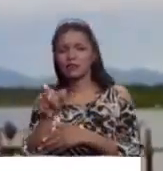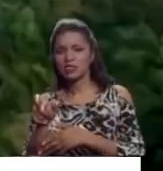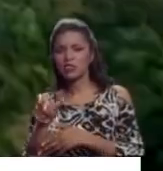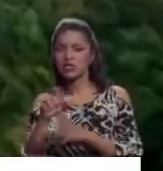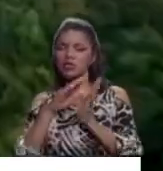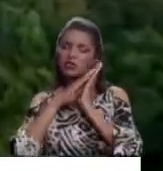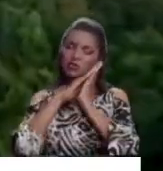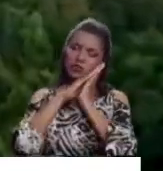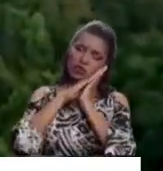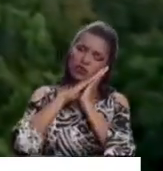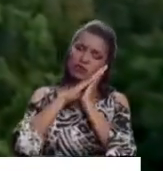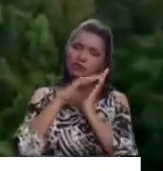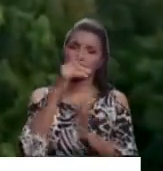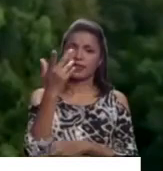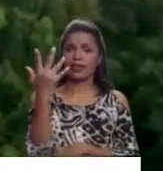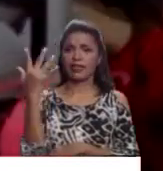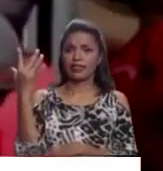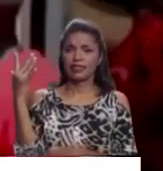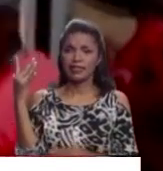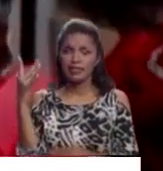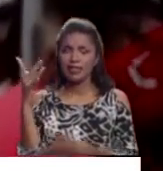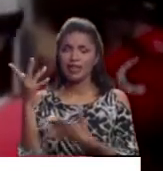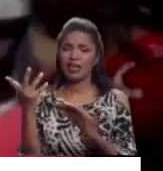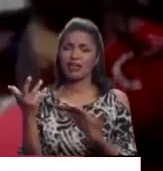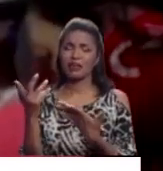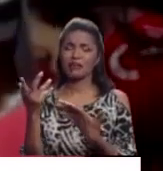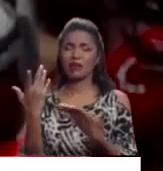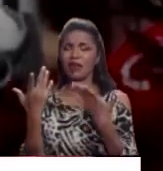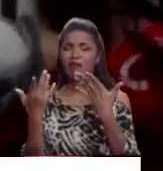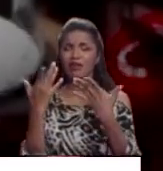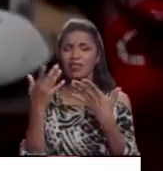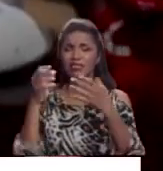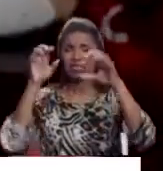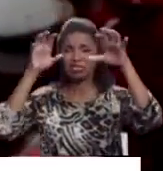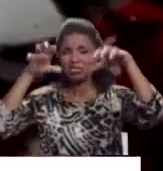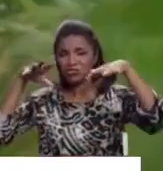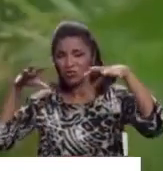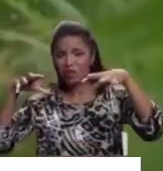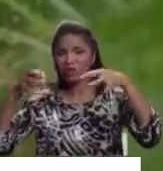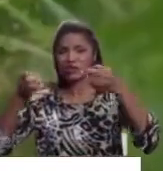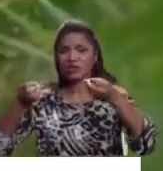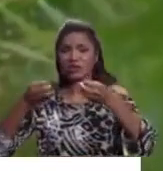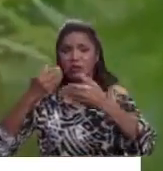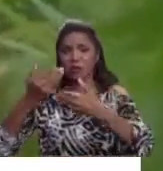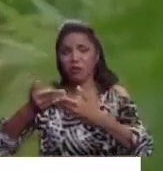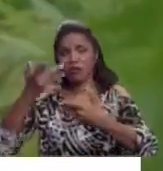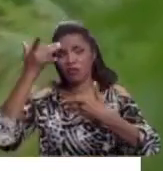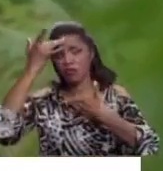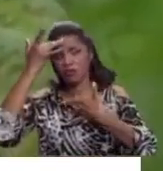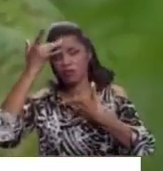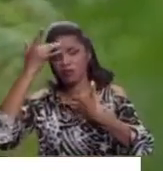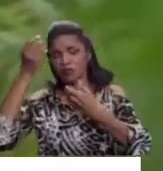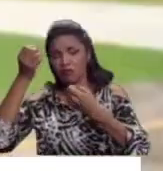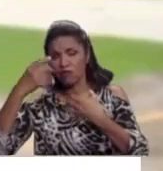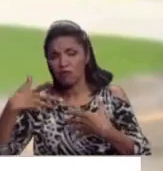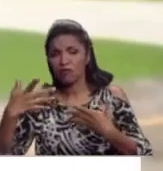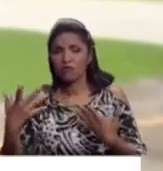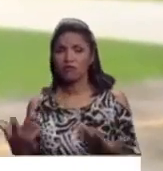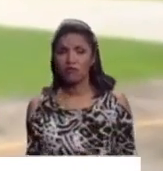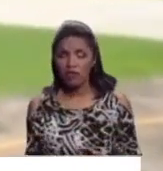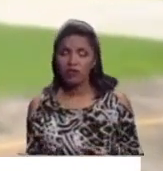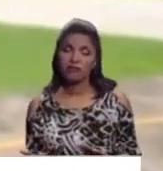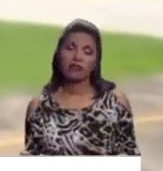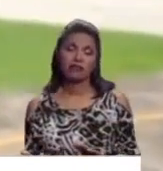en la selva, hay mucha lluvia en esta época, vienen enfermos. Hemos tenido esas situaciones cuando vamos allá, hemos tenido nosotros mismos que hacer